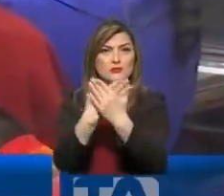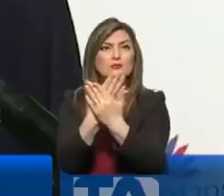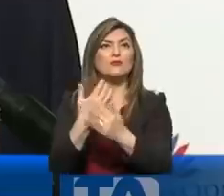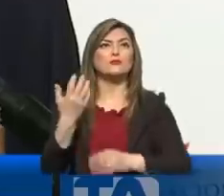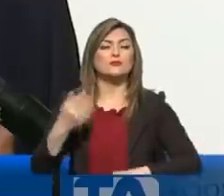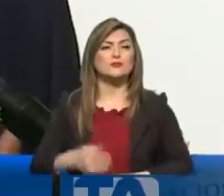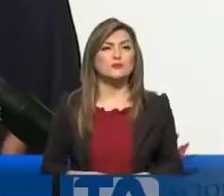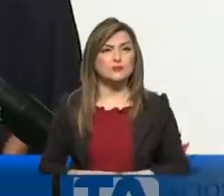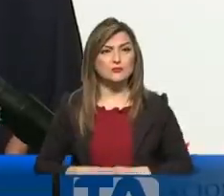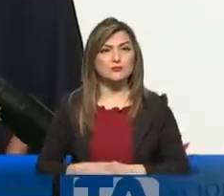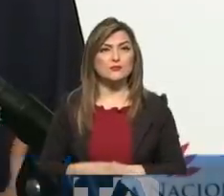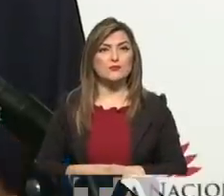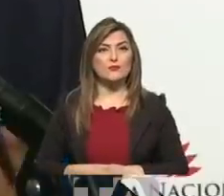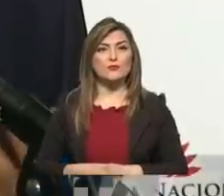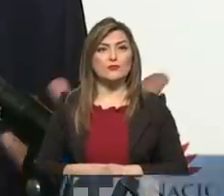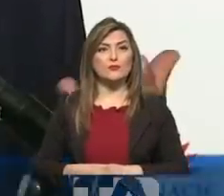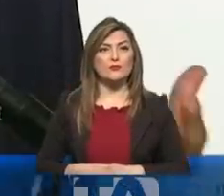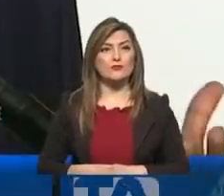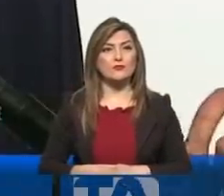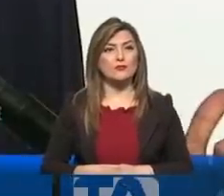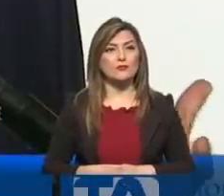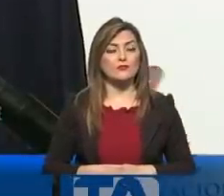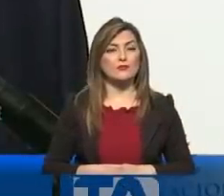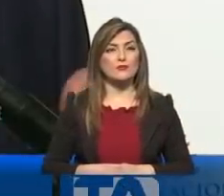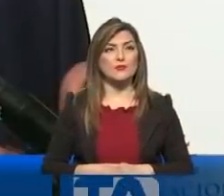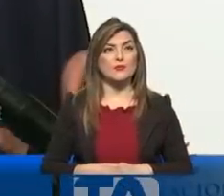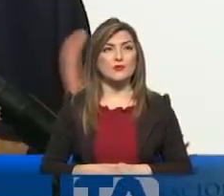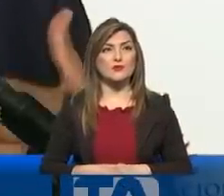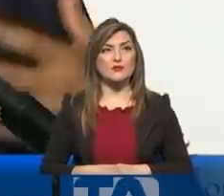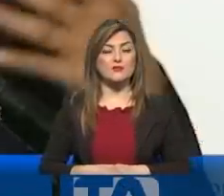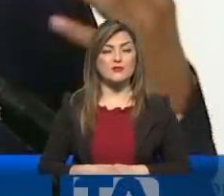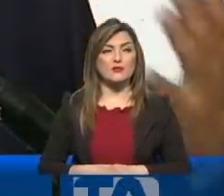mayoría. Están tratando de que esta repartición,